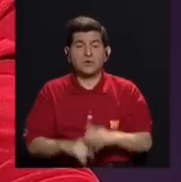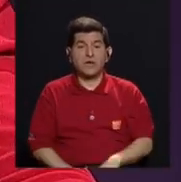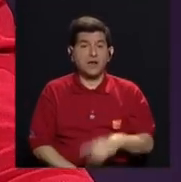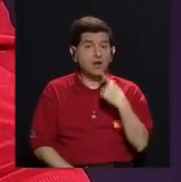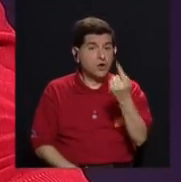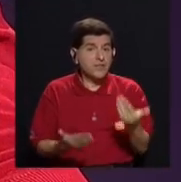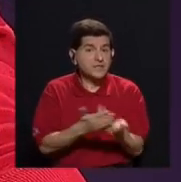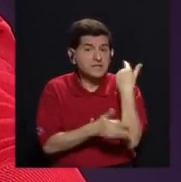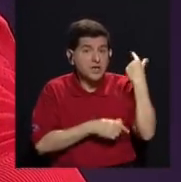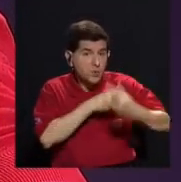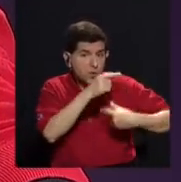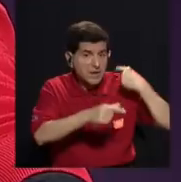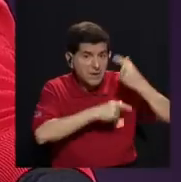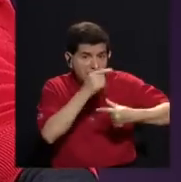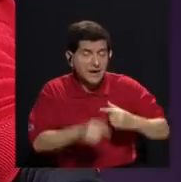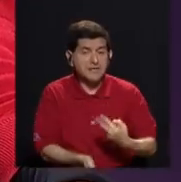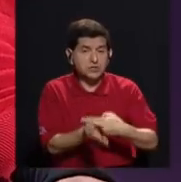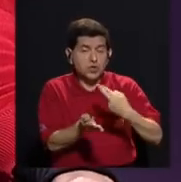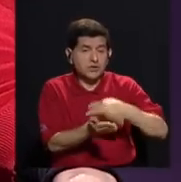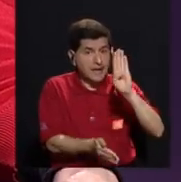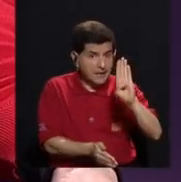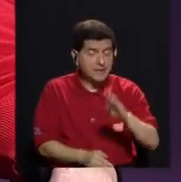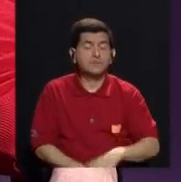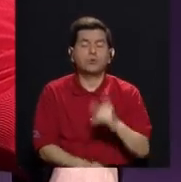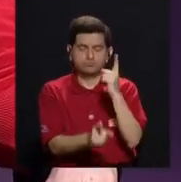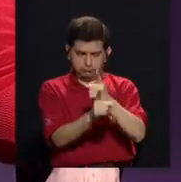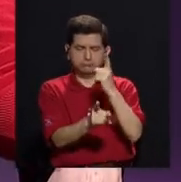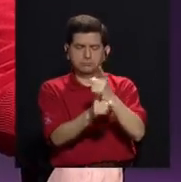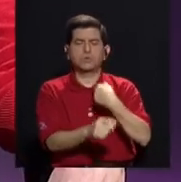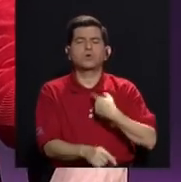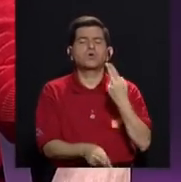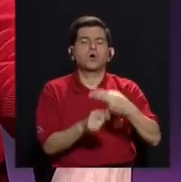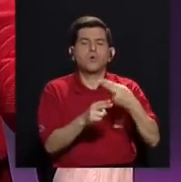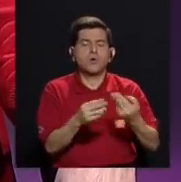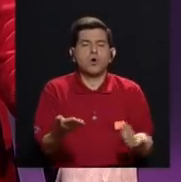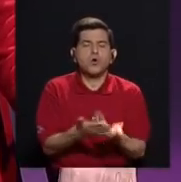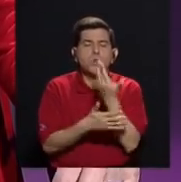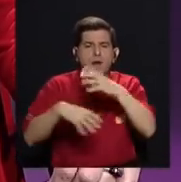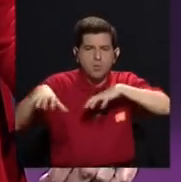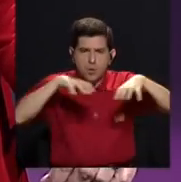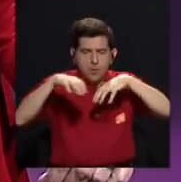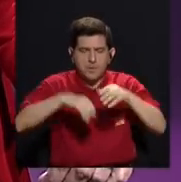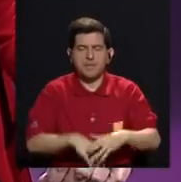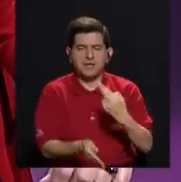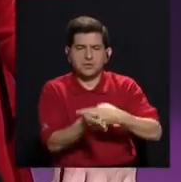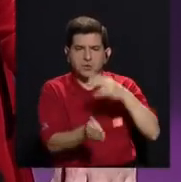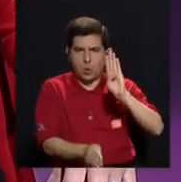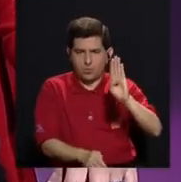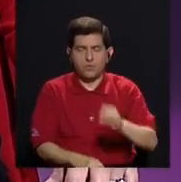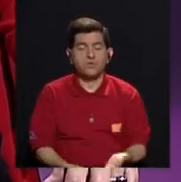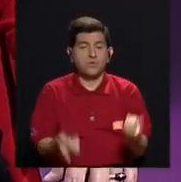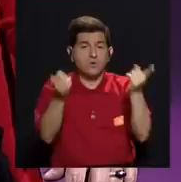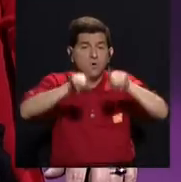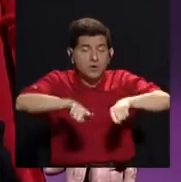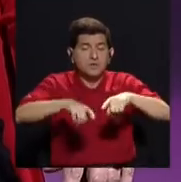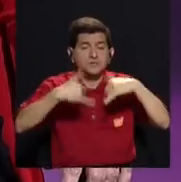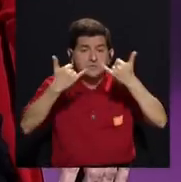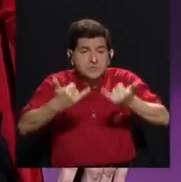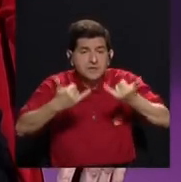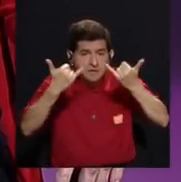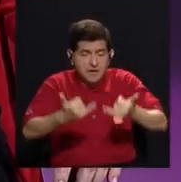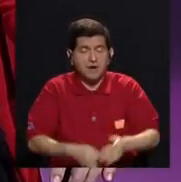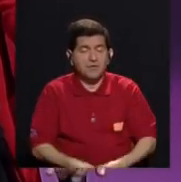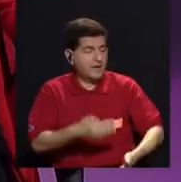la nueva generación digamos de la bomba exactamente lo que yo le llamo el movimiento de la bomba es lo que está ocurriendo con la bomba